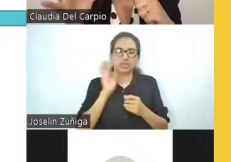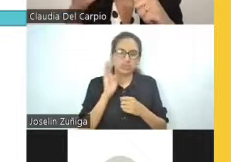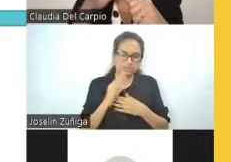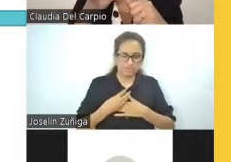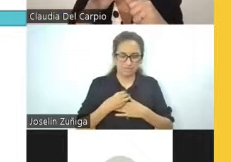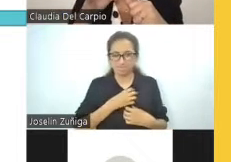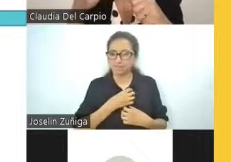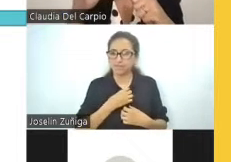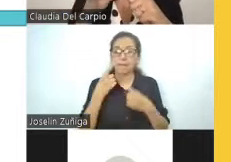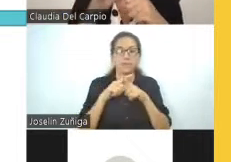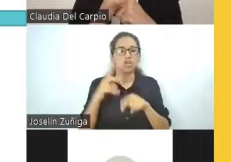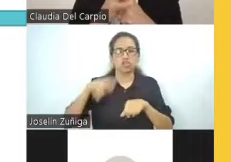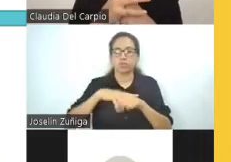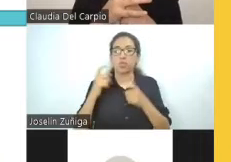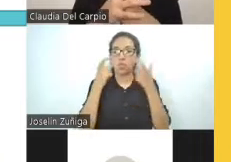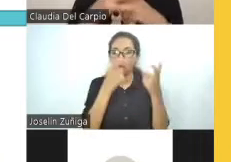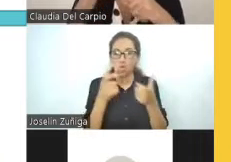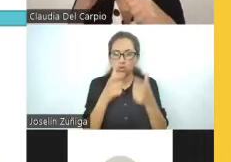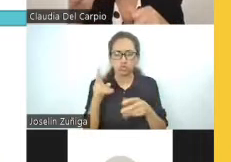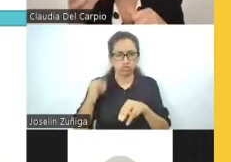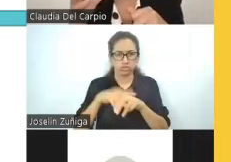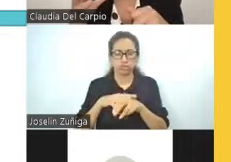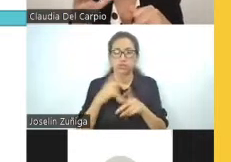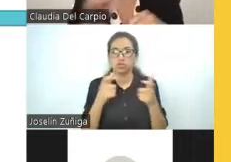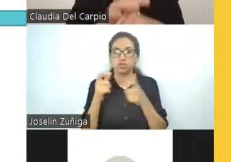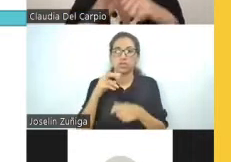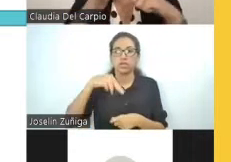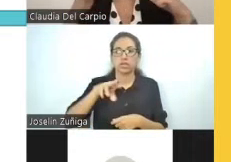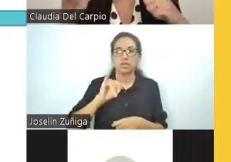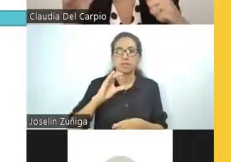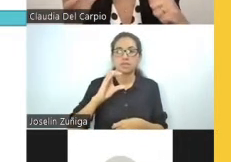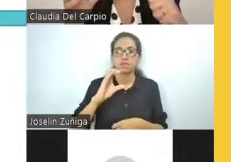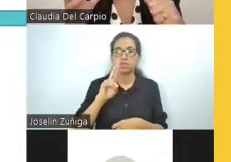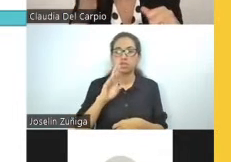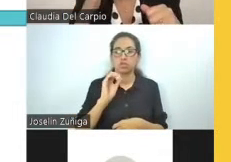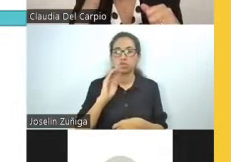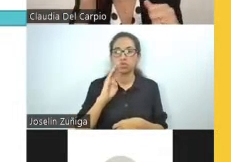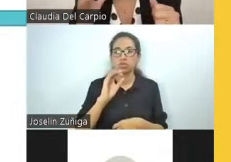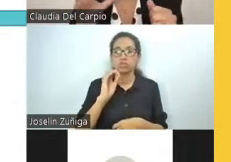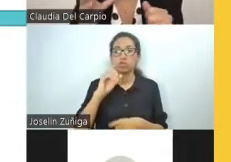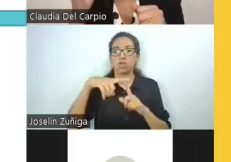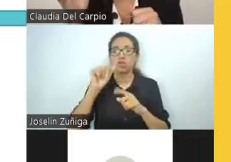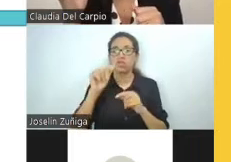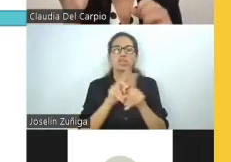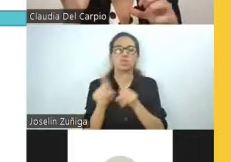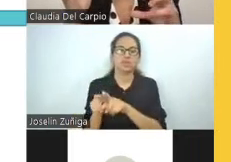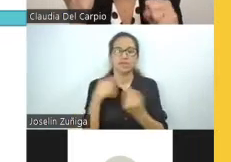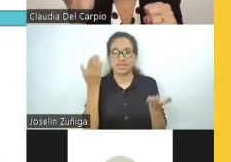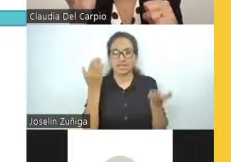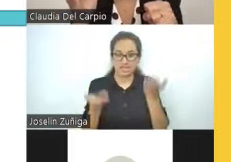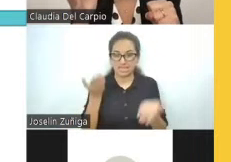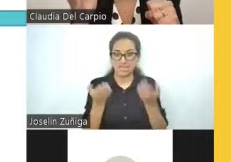están controlados por esta microbiota vaginal o este equilibrio entre las bacterias buenas y